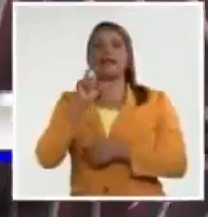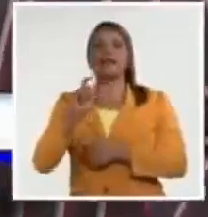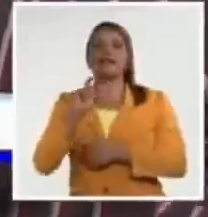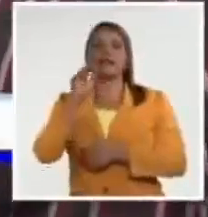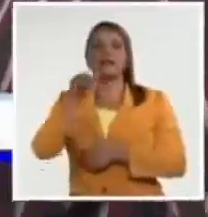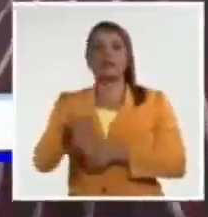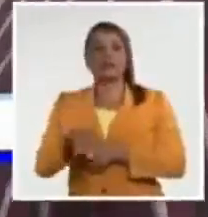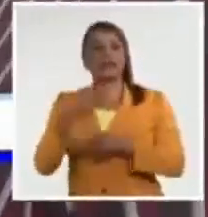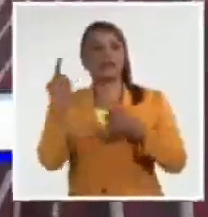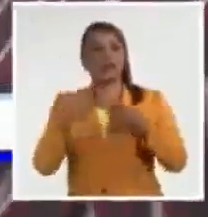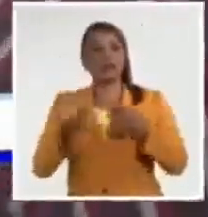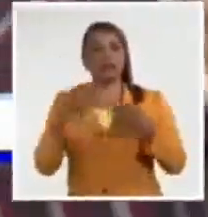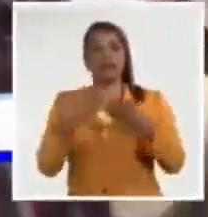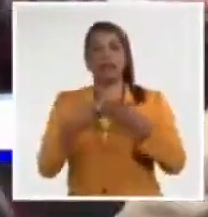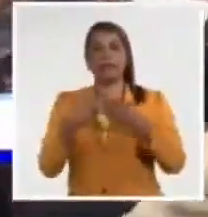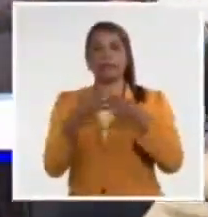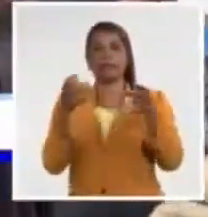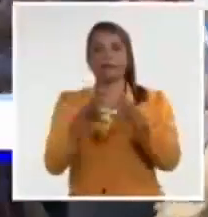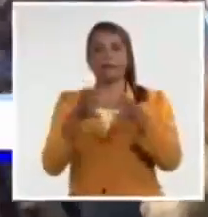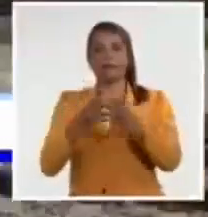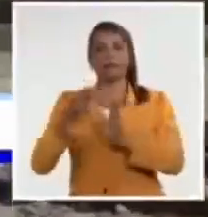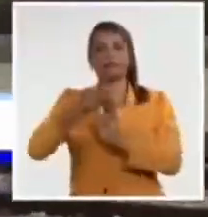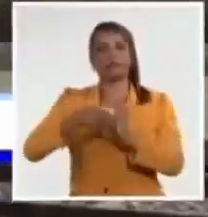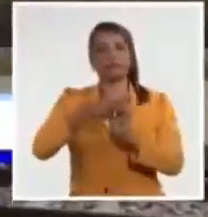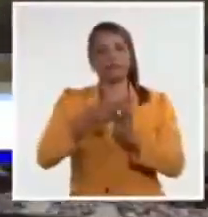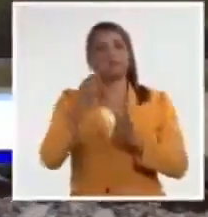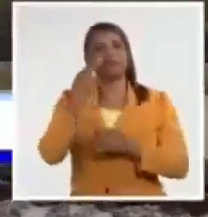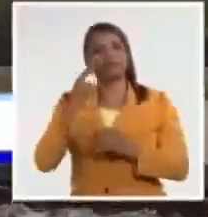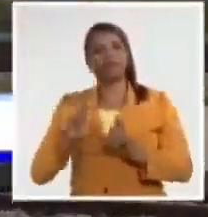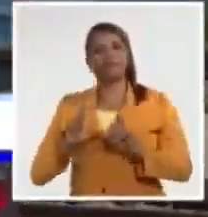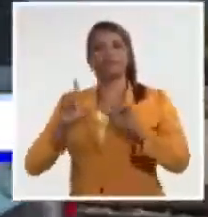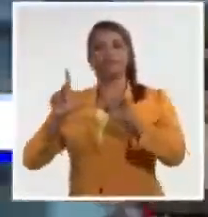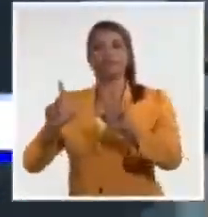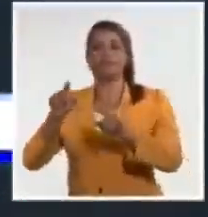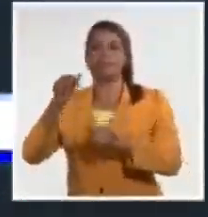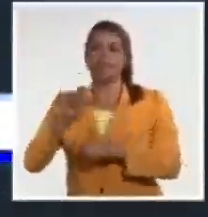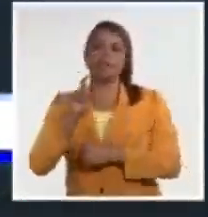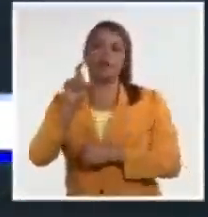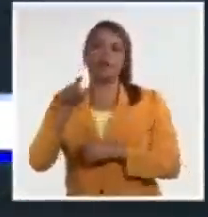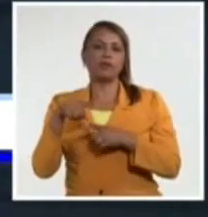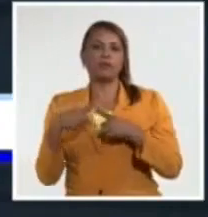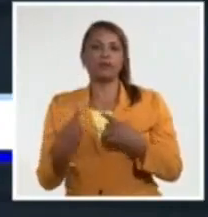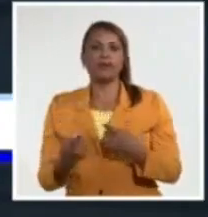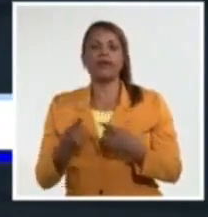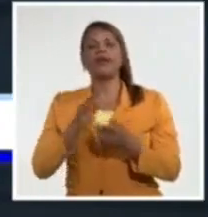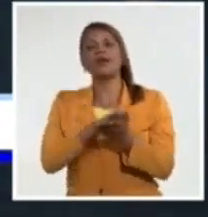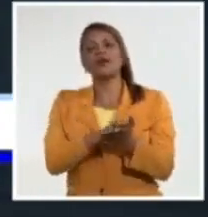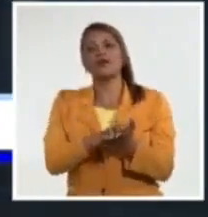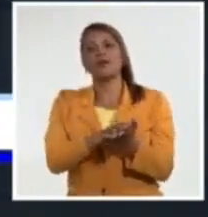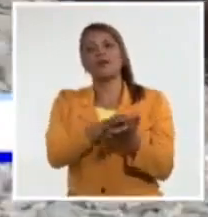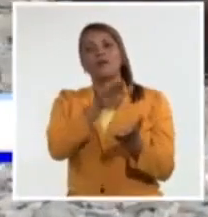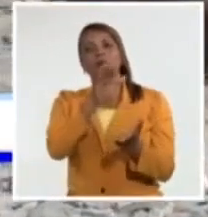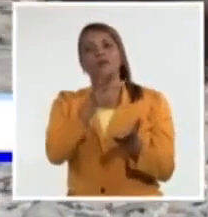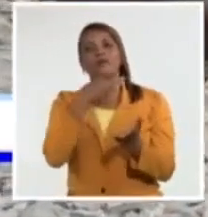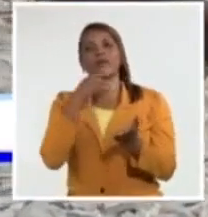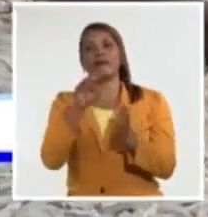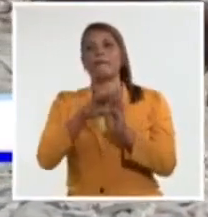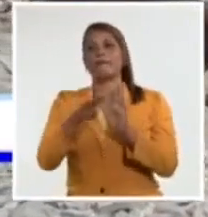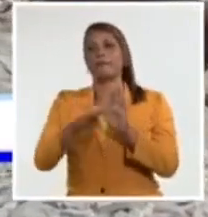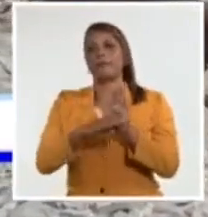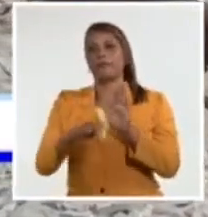la empresa de equipos ferroviarios, fueron reconocidos. Esta última, comprometida con el programa